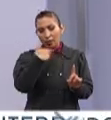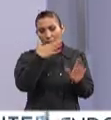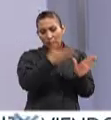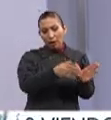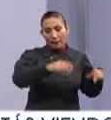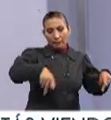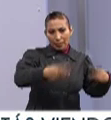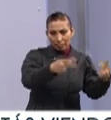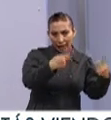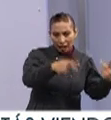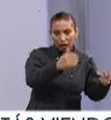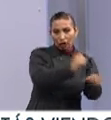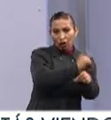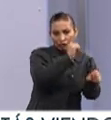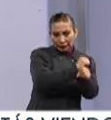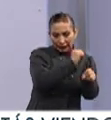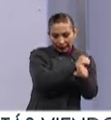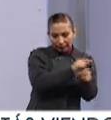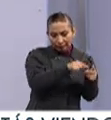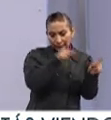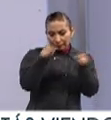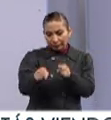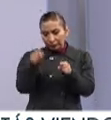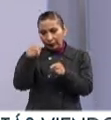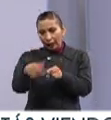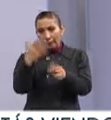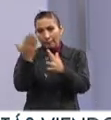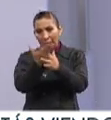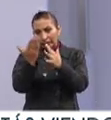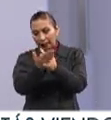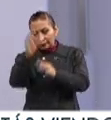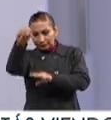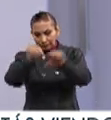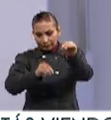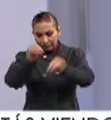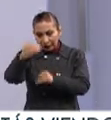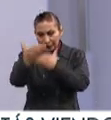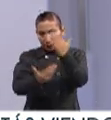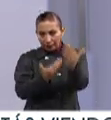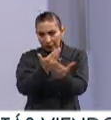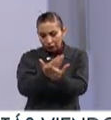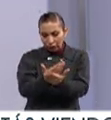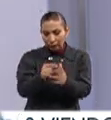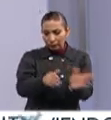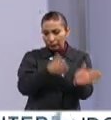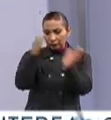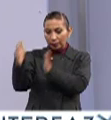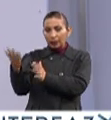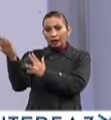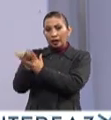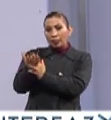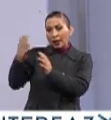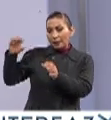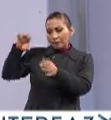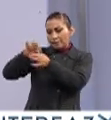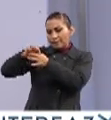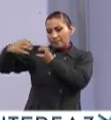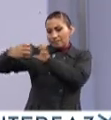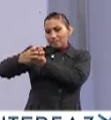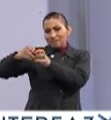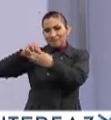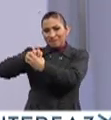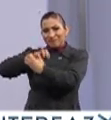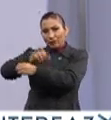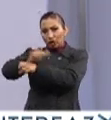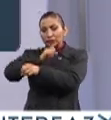parte mercadotécnica, que sería vender el vehículo, la parte de autopartes, el servicio y la parte del ensamblado, no